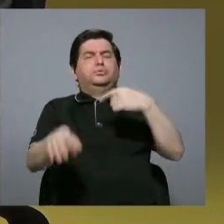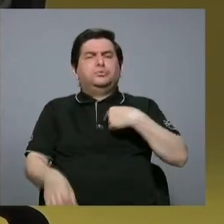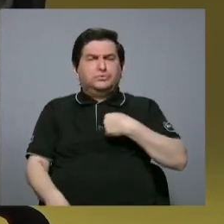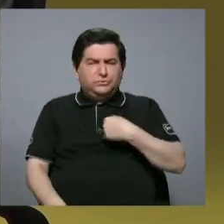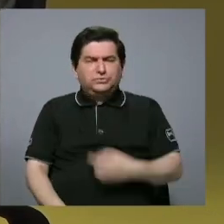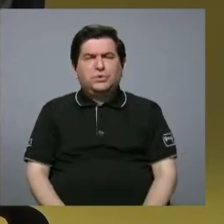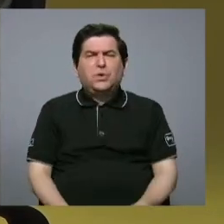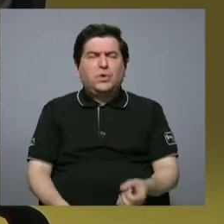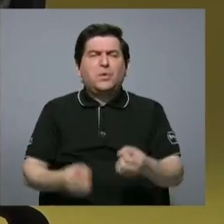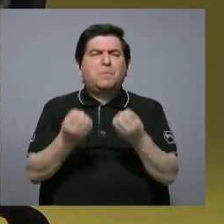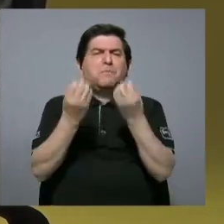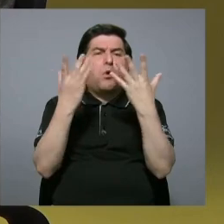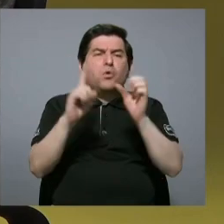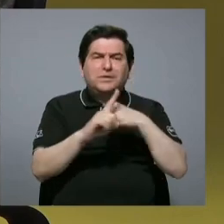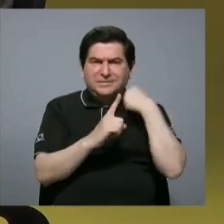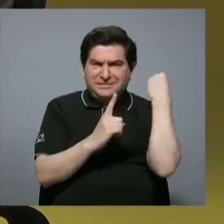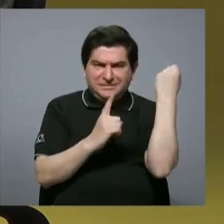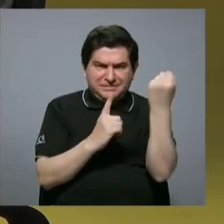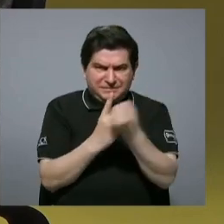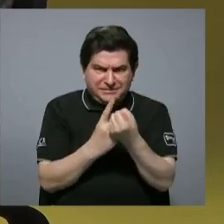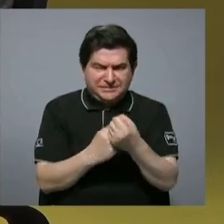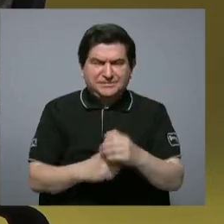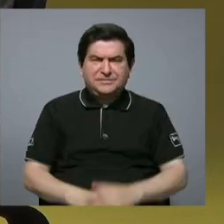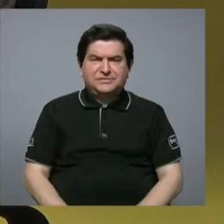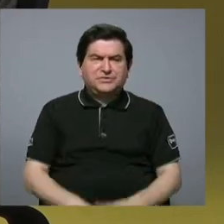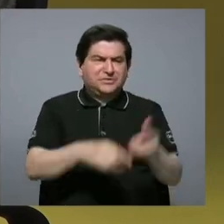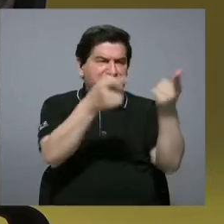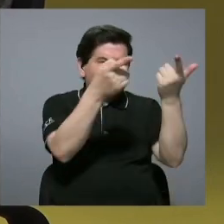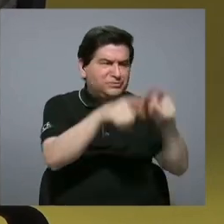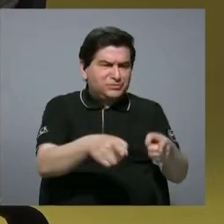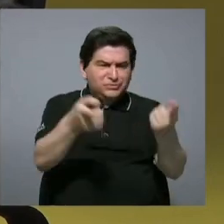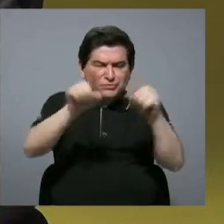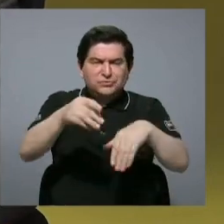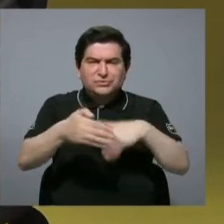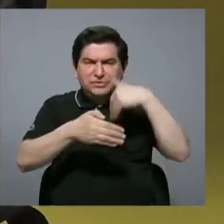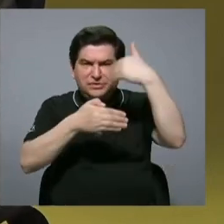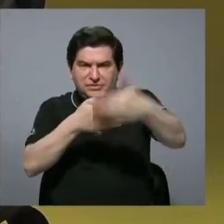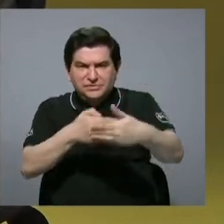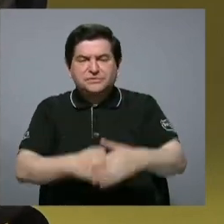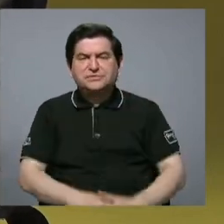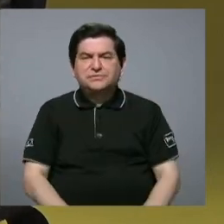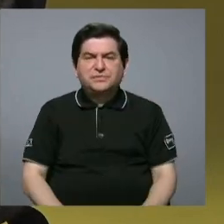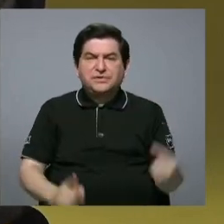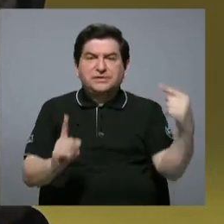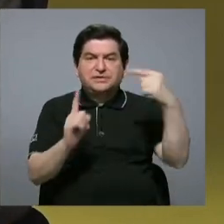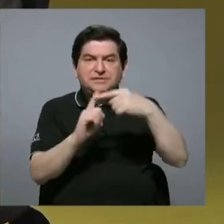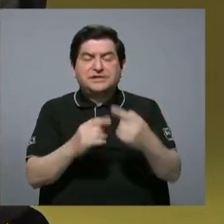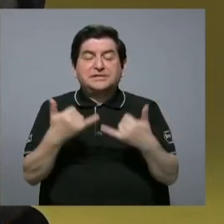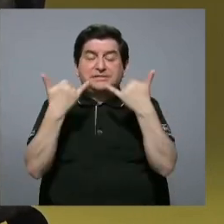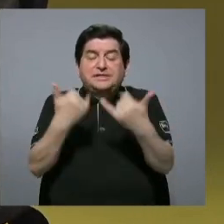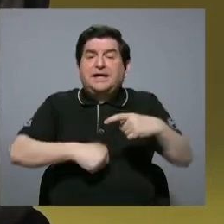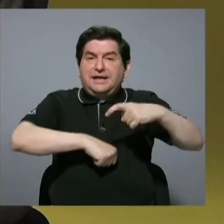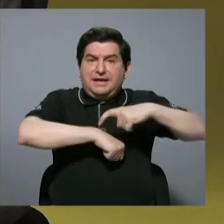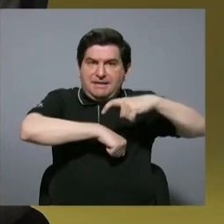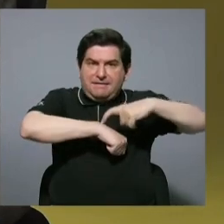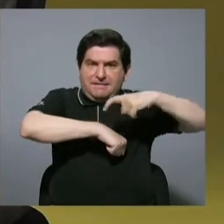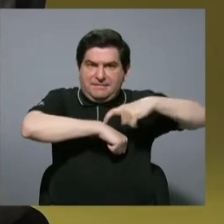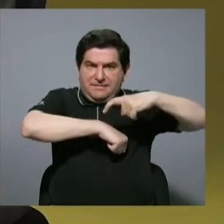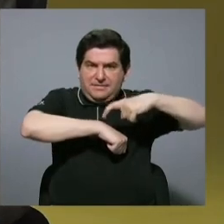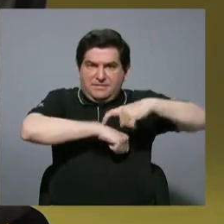las situaciones que se dan después y hasta un poco el presente,